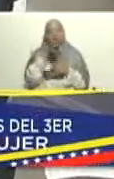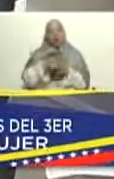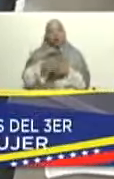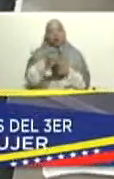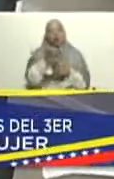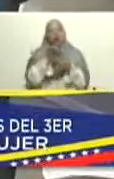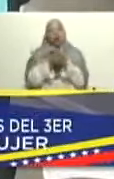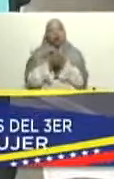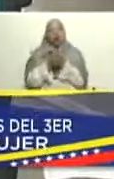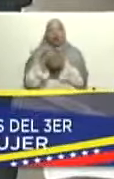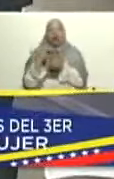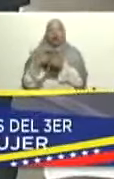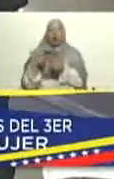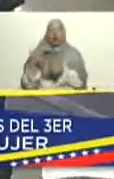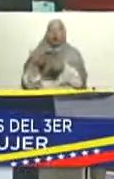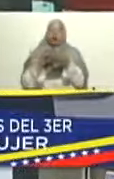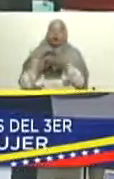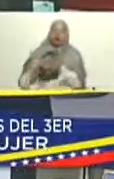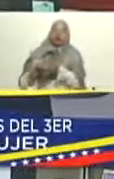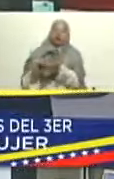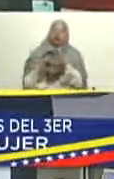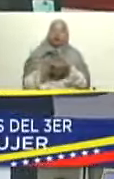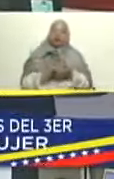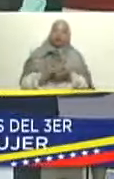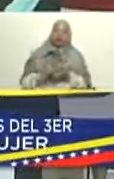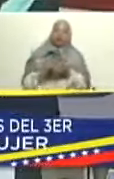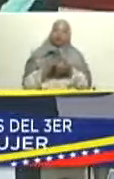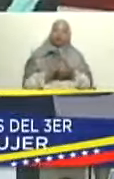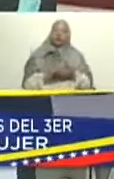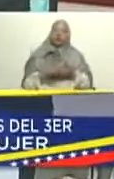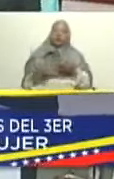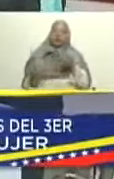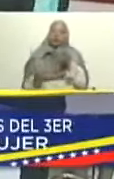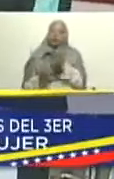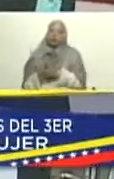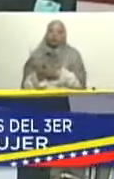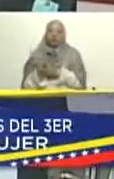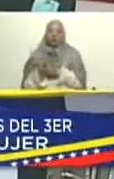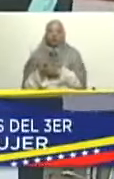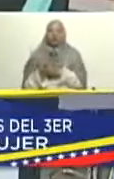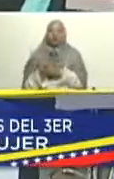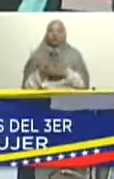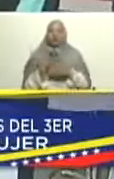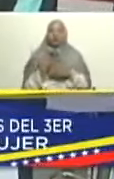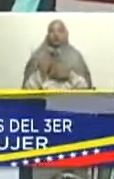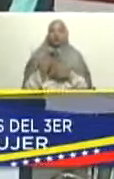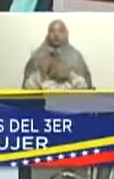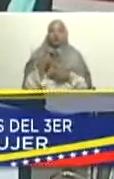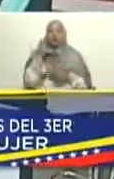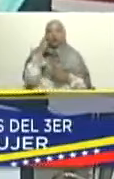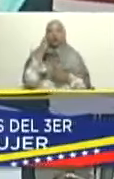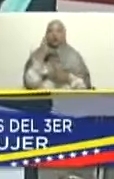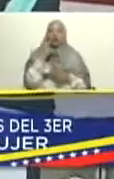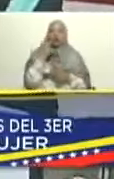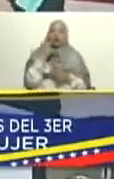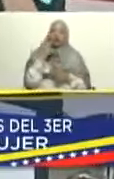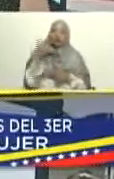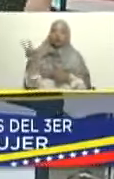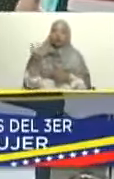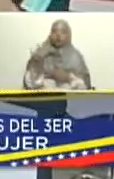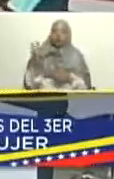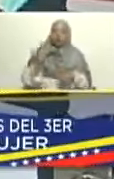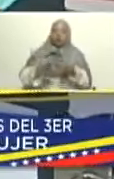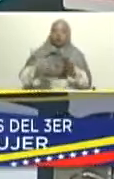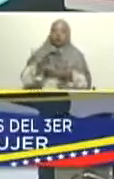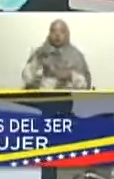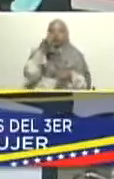amiga en Trujillo, y entonces también fusionamos con flores. Entonces tienes un café, un chocolate de Venezuela, recorre Barlovento,